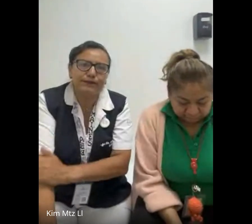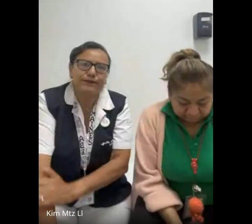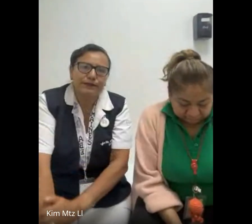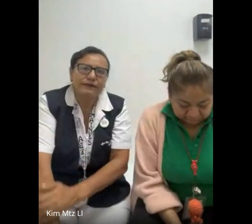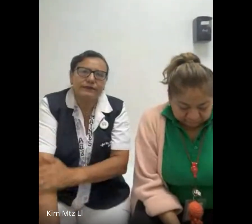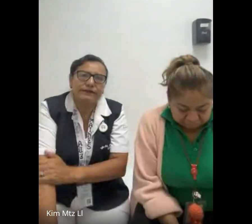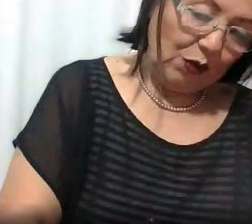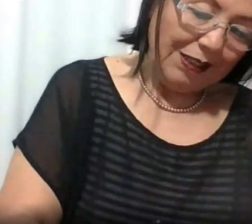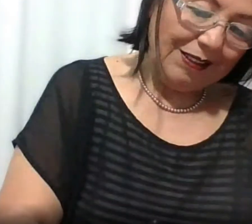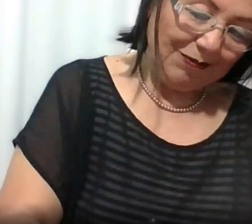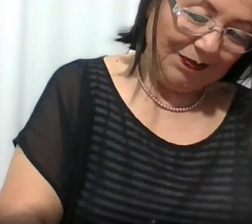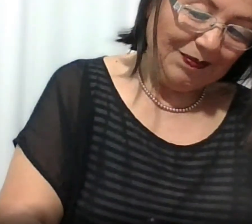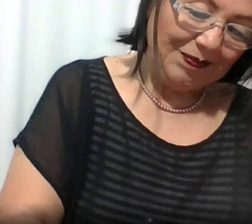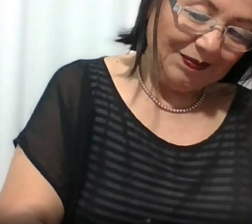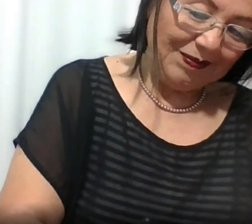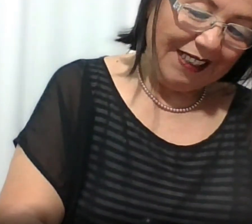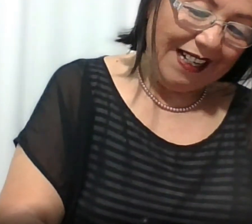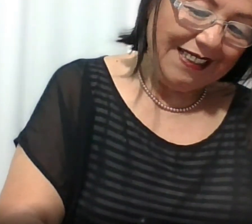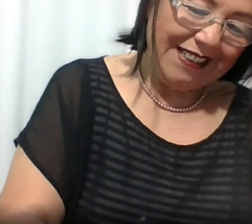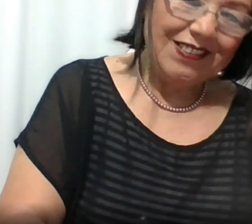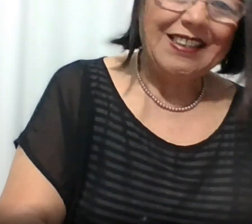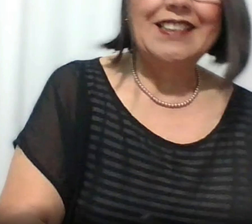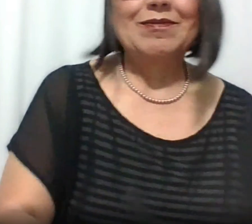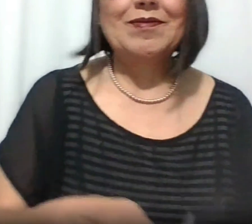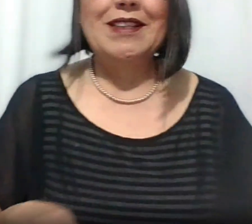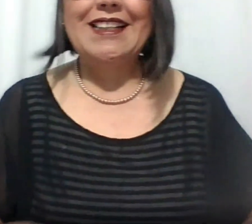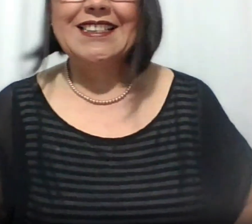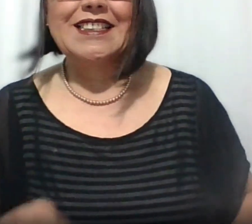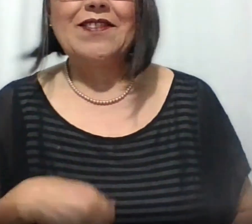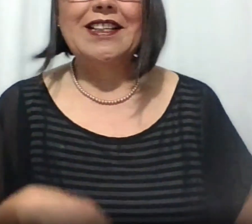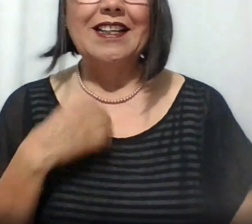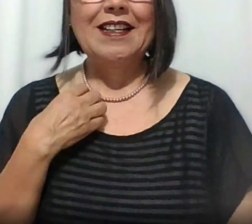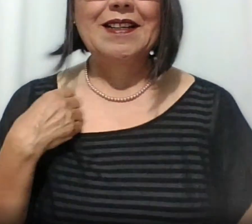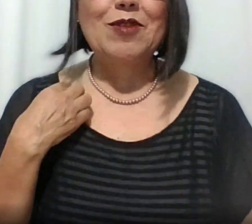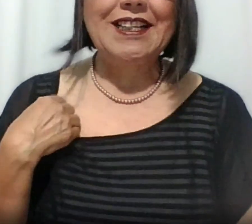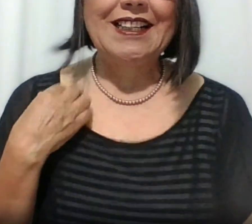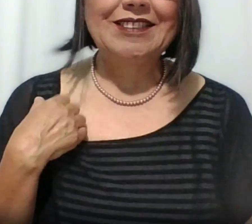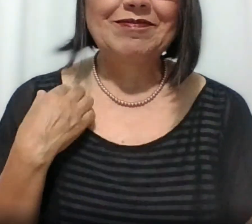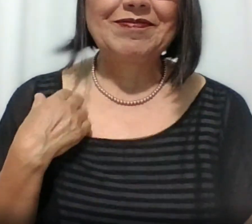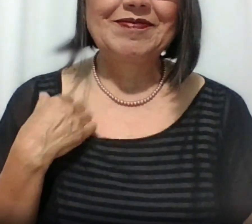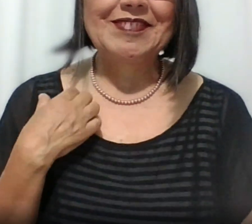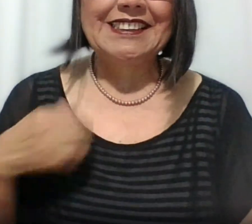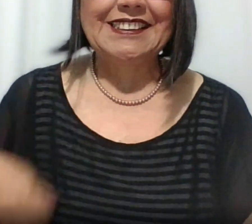definitivamente. Muy bien. Ujú. Gracias, Rani. Muy bien, gracias. A ver, Mónica.